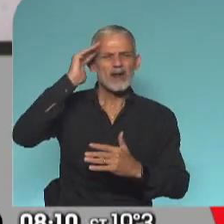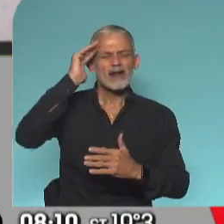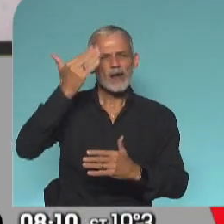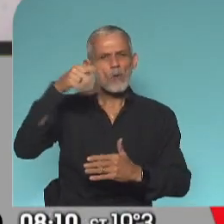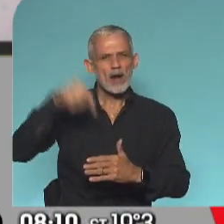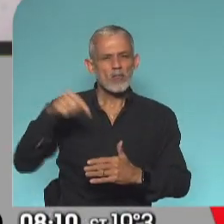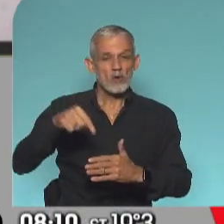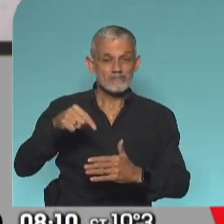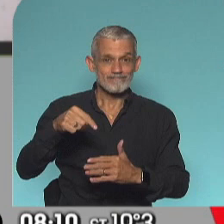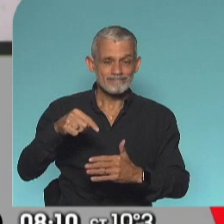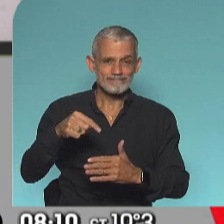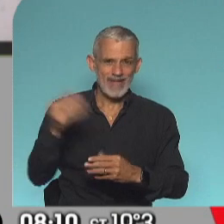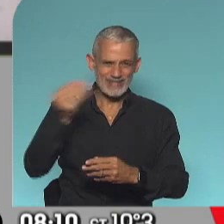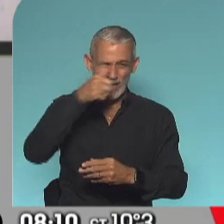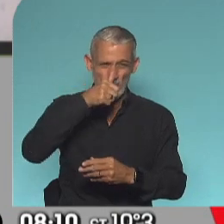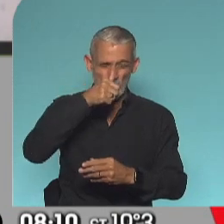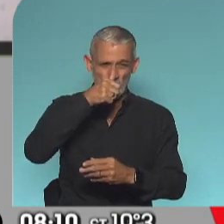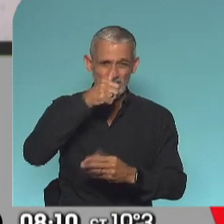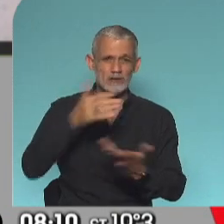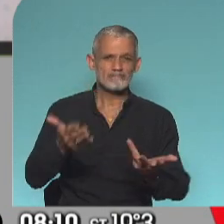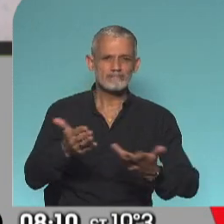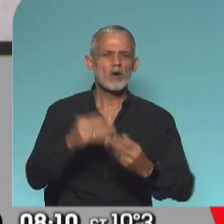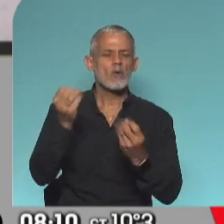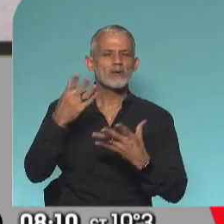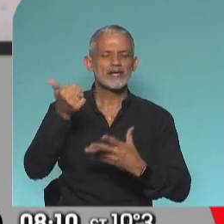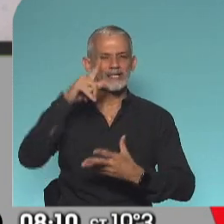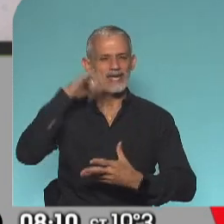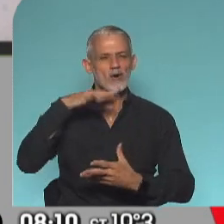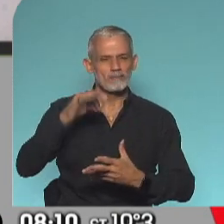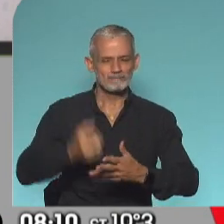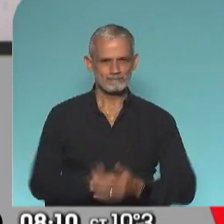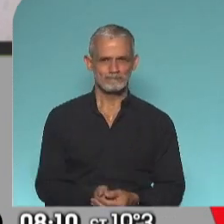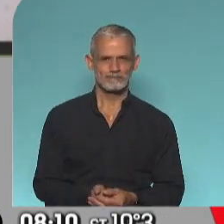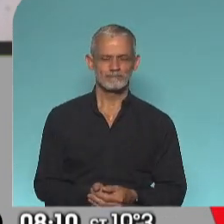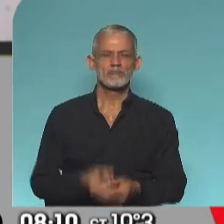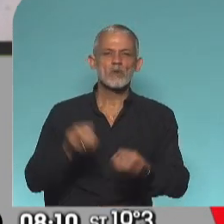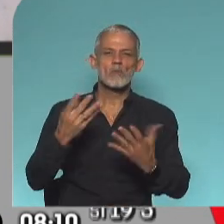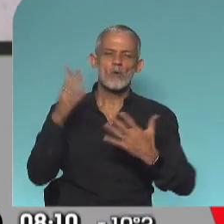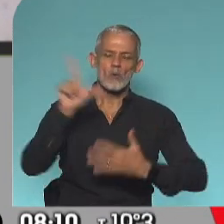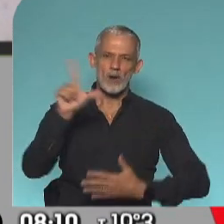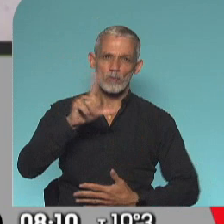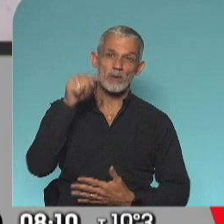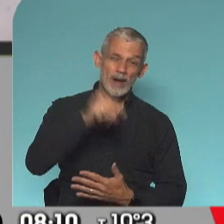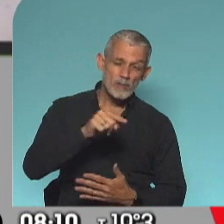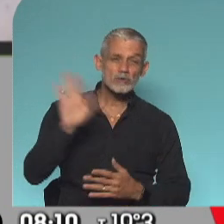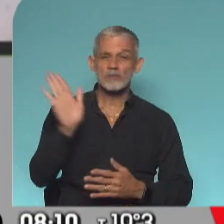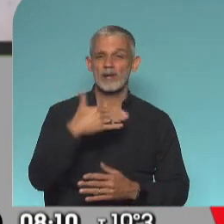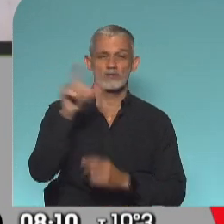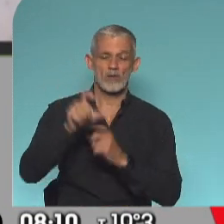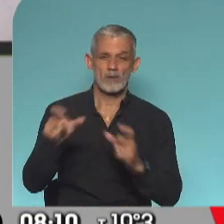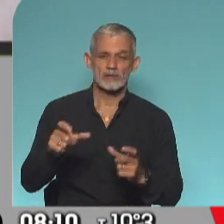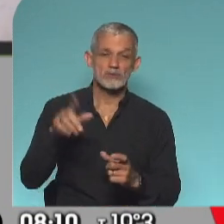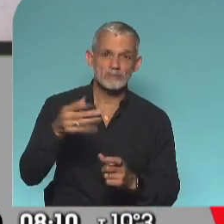que nos embargó a todos durante este fin de semana. ¿Qué tal, Alejo? Buen lunes. Muy buen lunes para vos y para todos, Silvia,